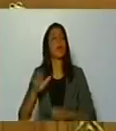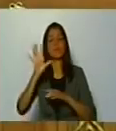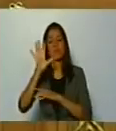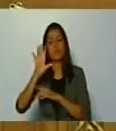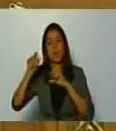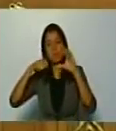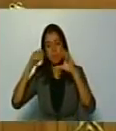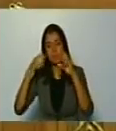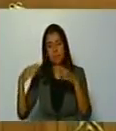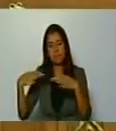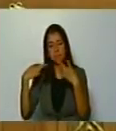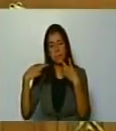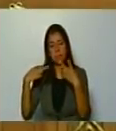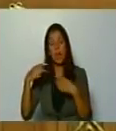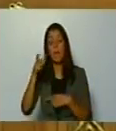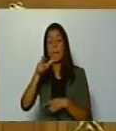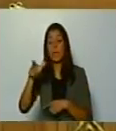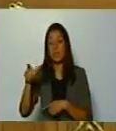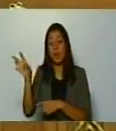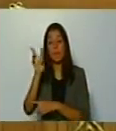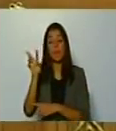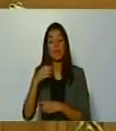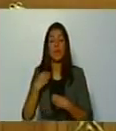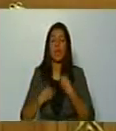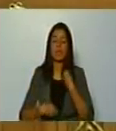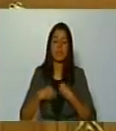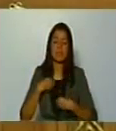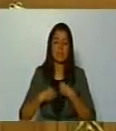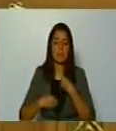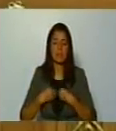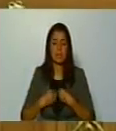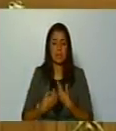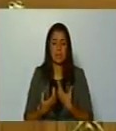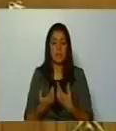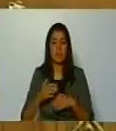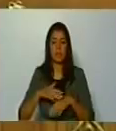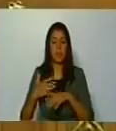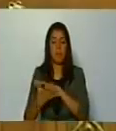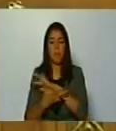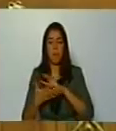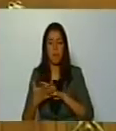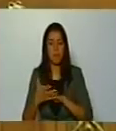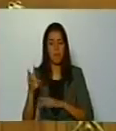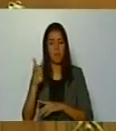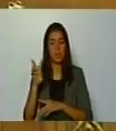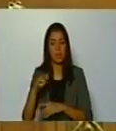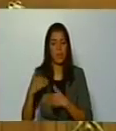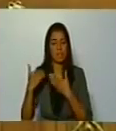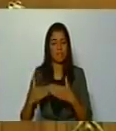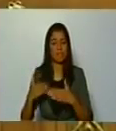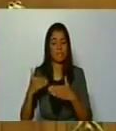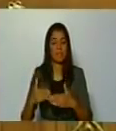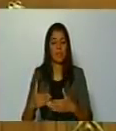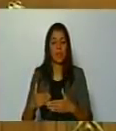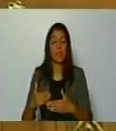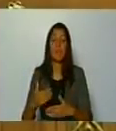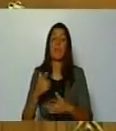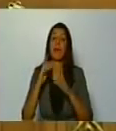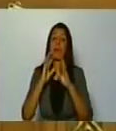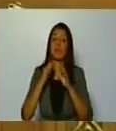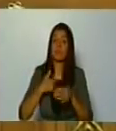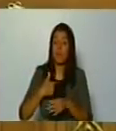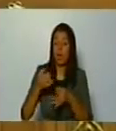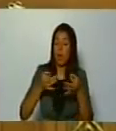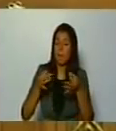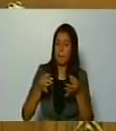muchos venezolanos angustiados y preocupados por los últimos acontecimientos, pero yo quiero asegurarles que